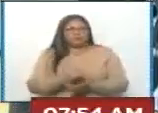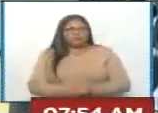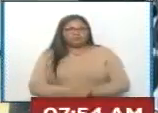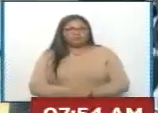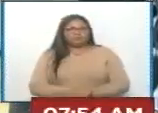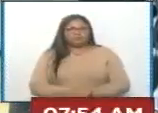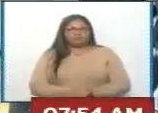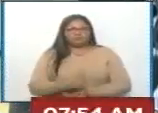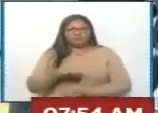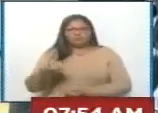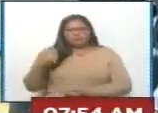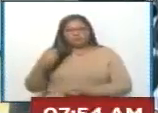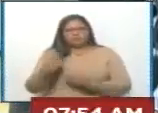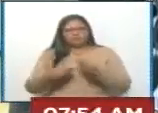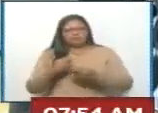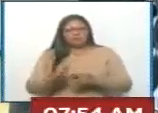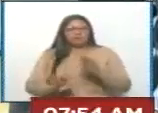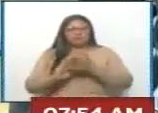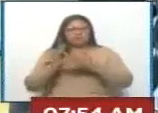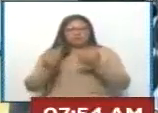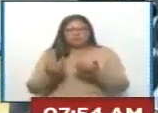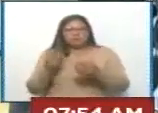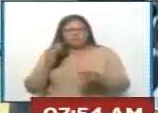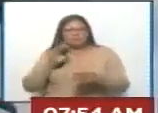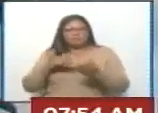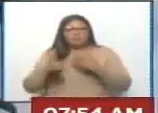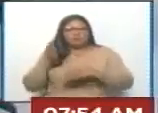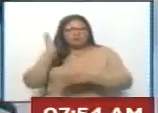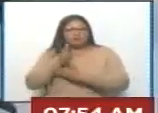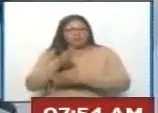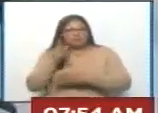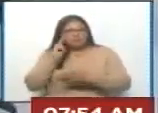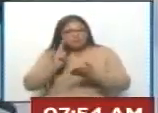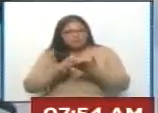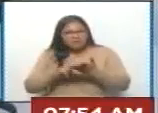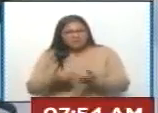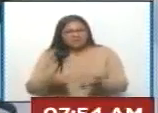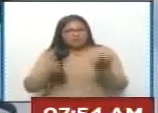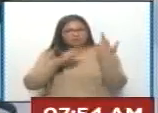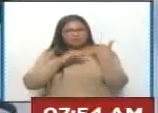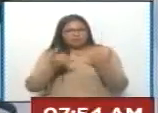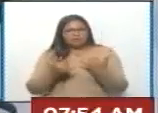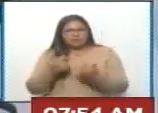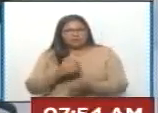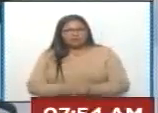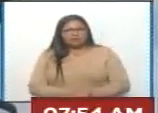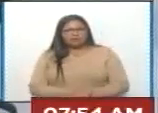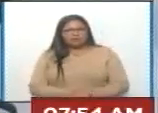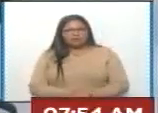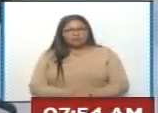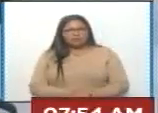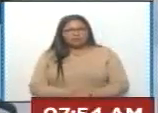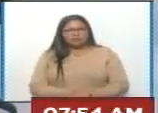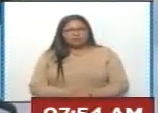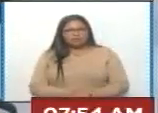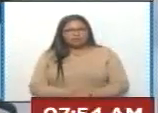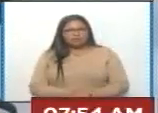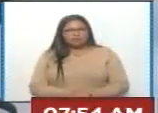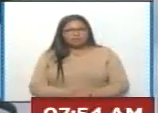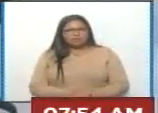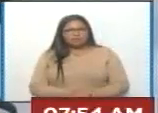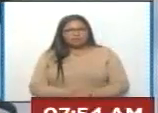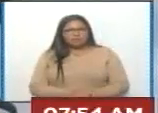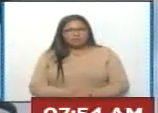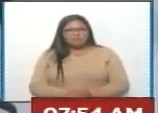hacerlo en función de eso. Vamos a castigar a los verdaderos responsables de eso. Y la tarea de comunicación es fundamental,